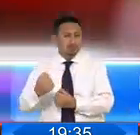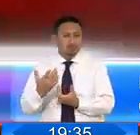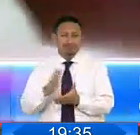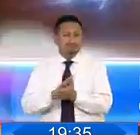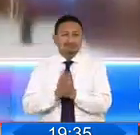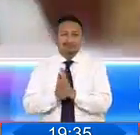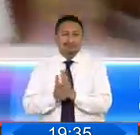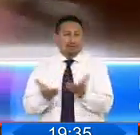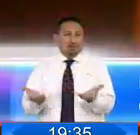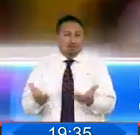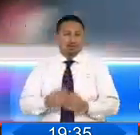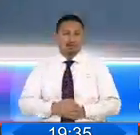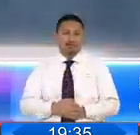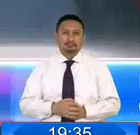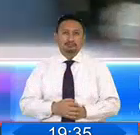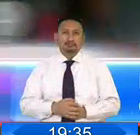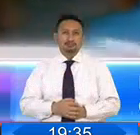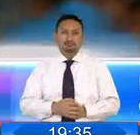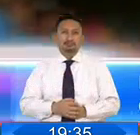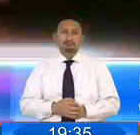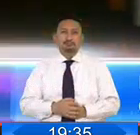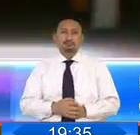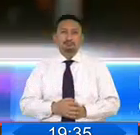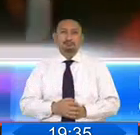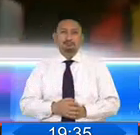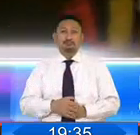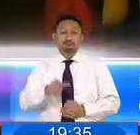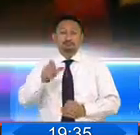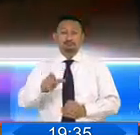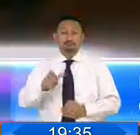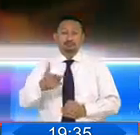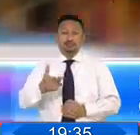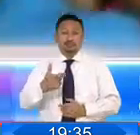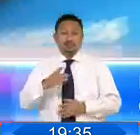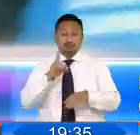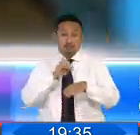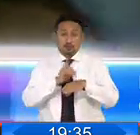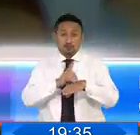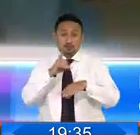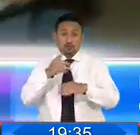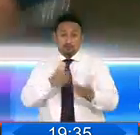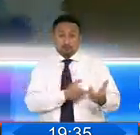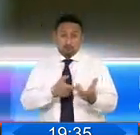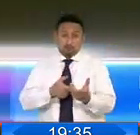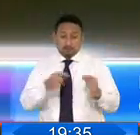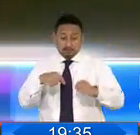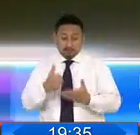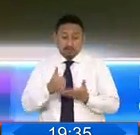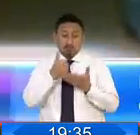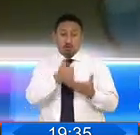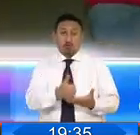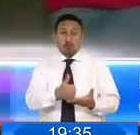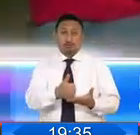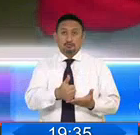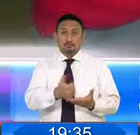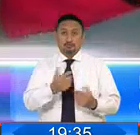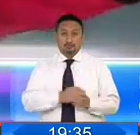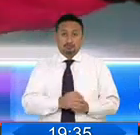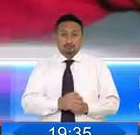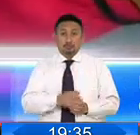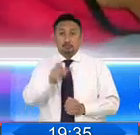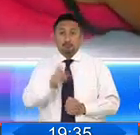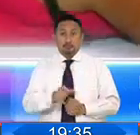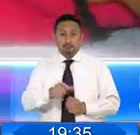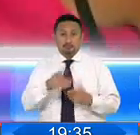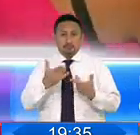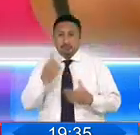No nos dan información para nada. Y paramédicos del cuerpo de bomberos están dándole primeros auxilios. La señora